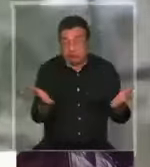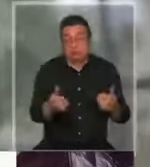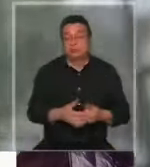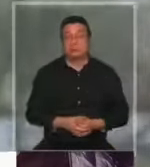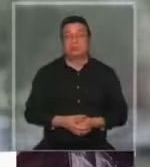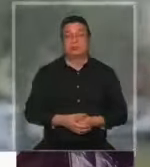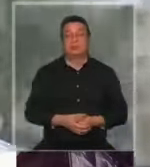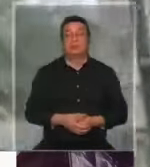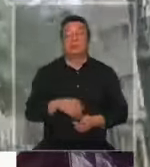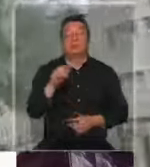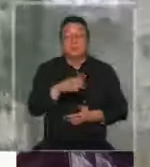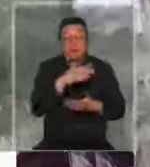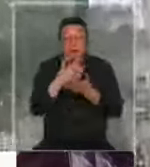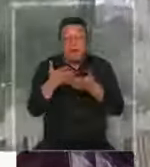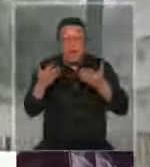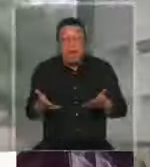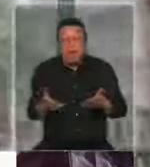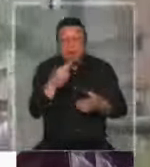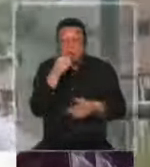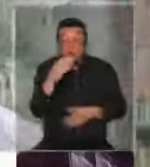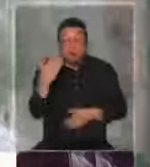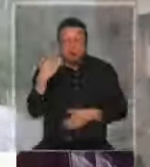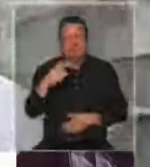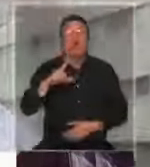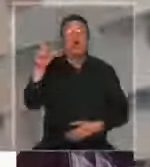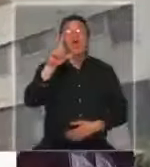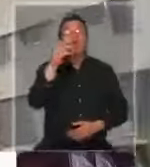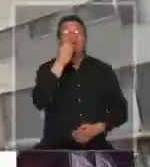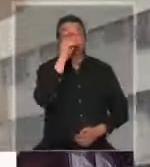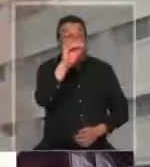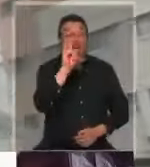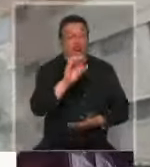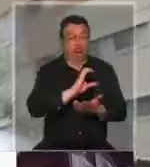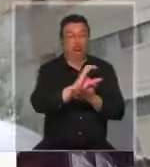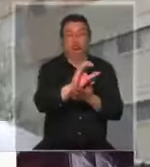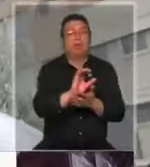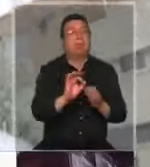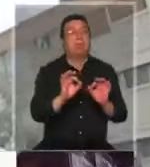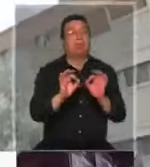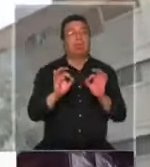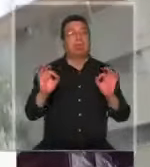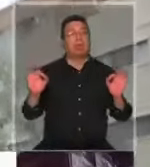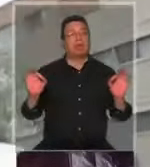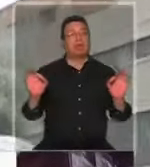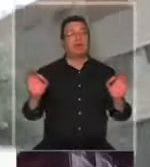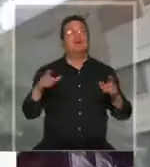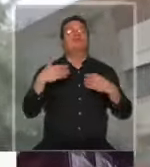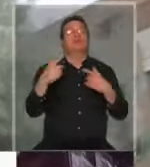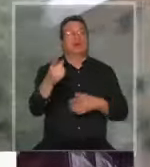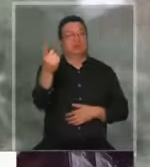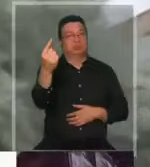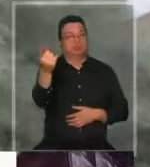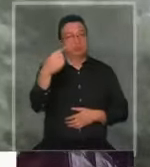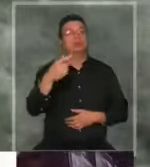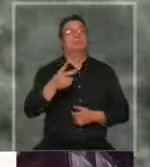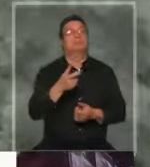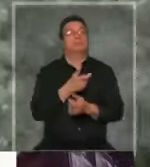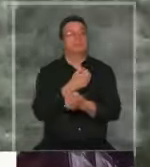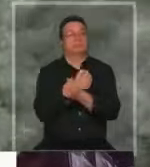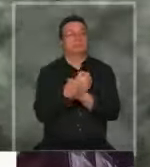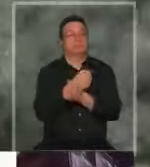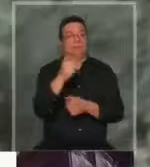Pero hasta el cierre de este reportaje, ese lunes prometido no ha llegado. Paralelamente, ya fue citado por la policía en el marco